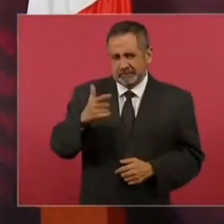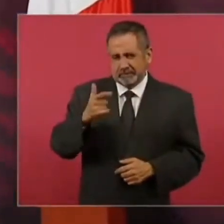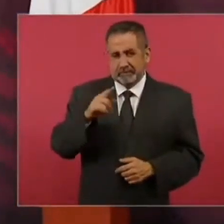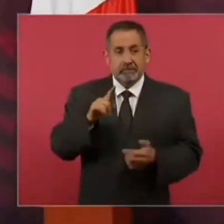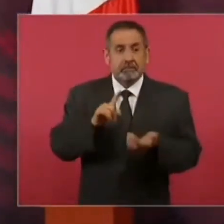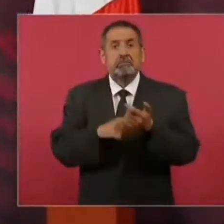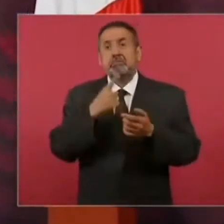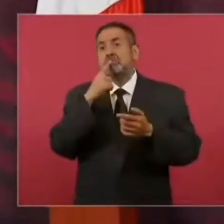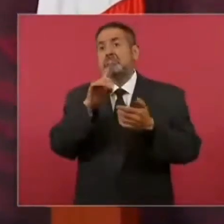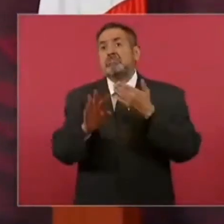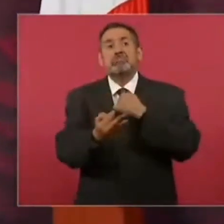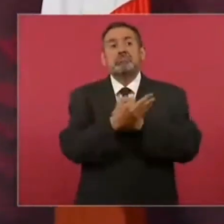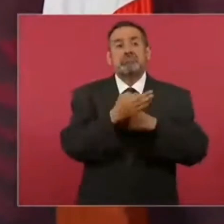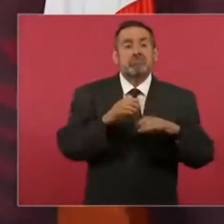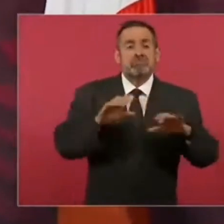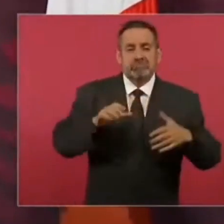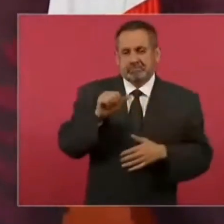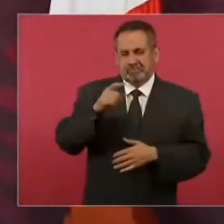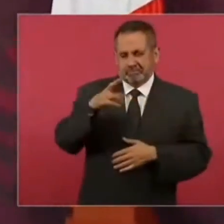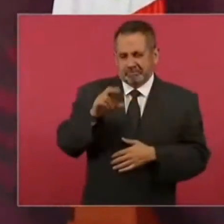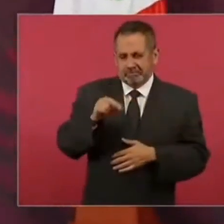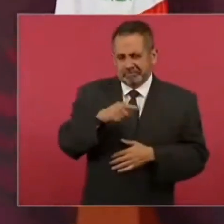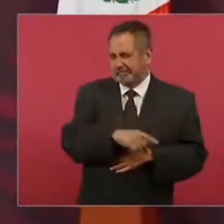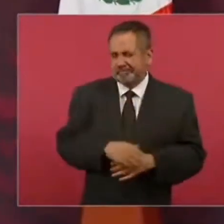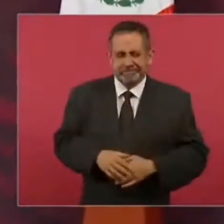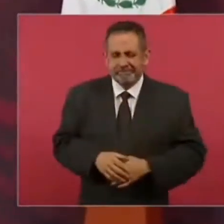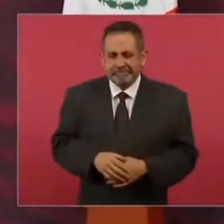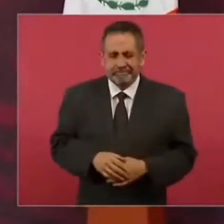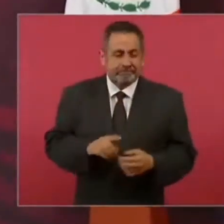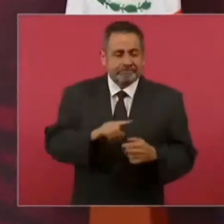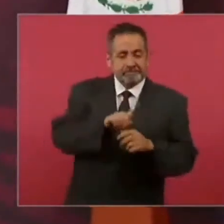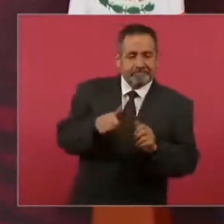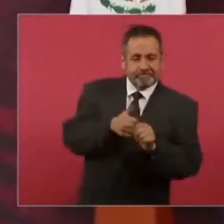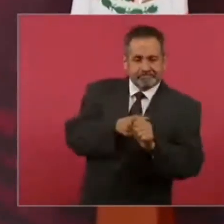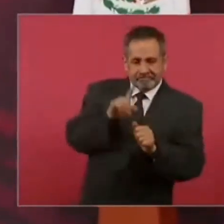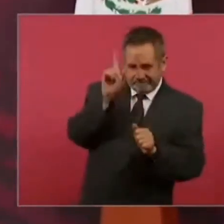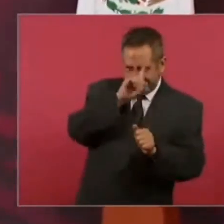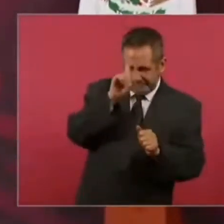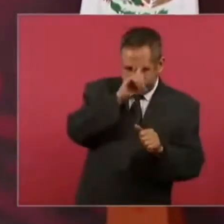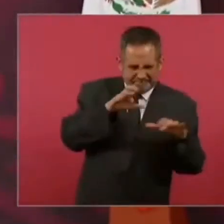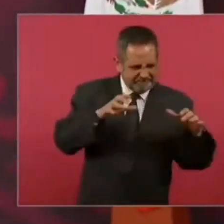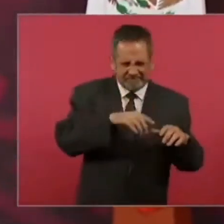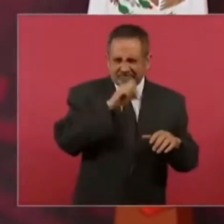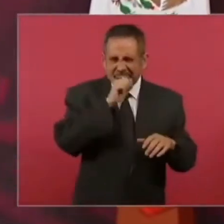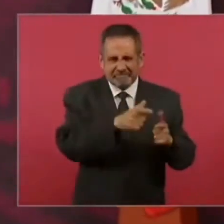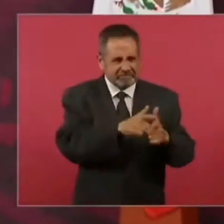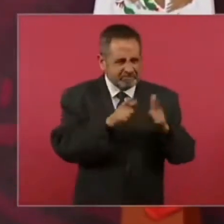el amparo es asesoría de ese grupo.